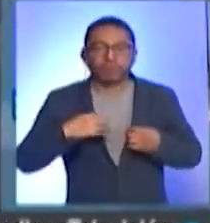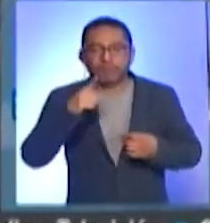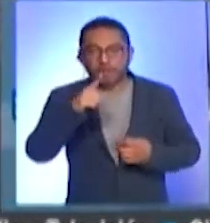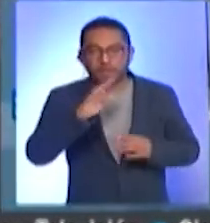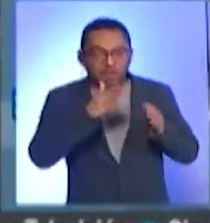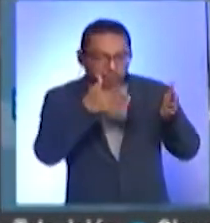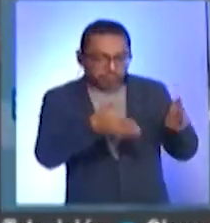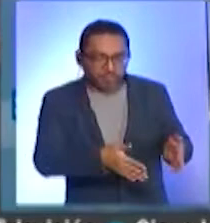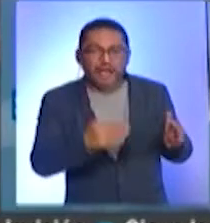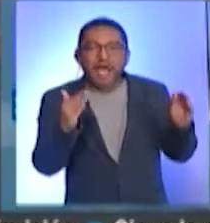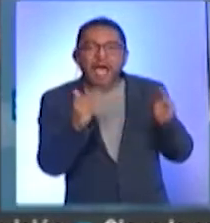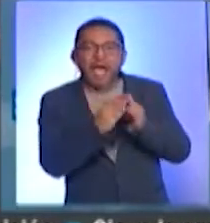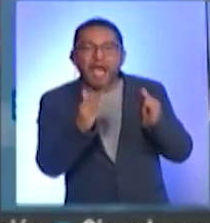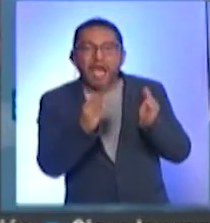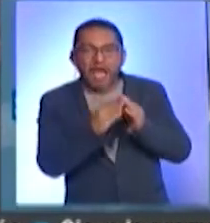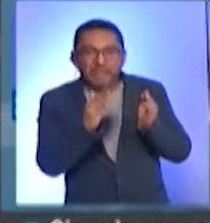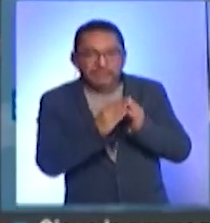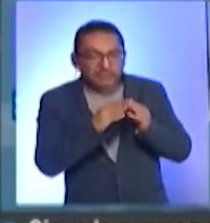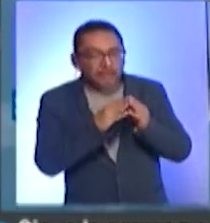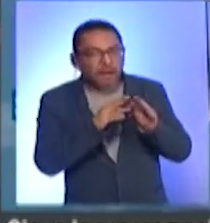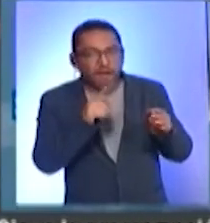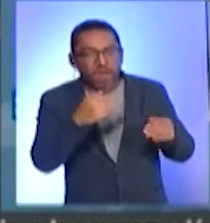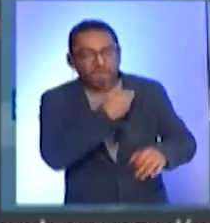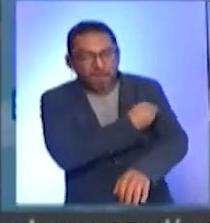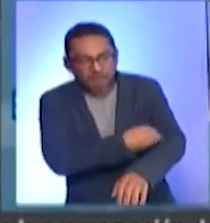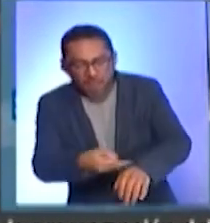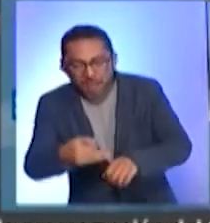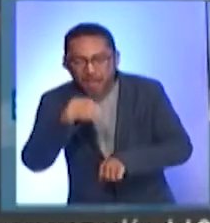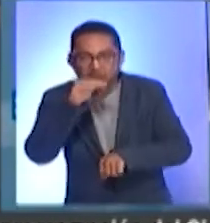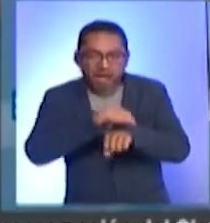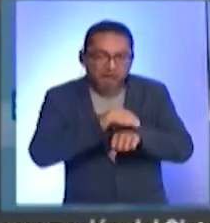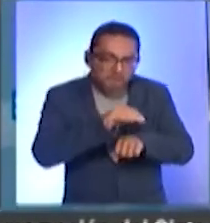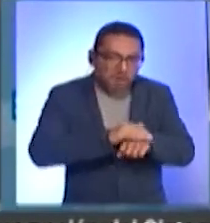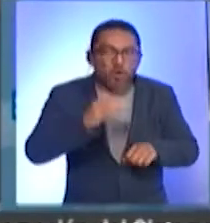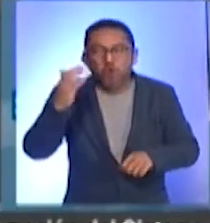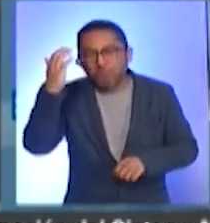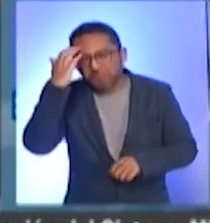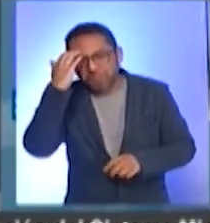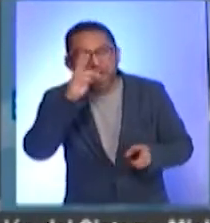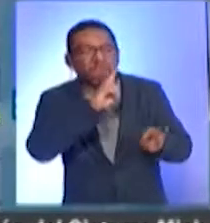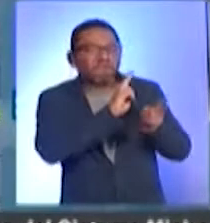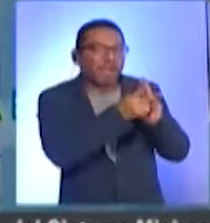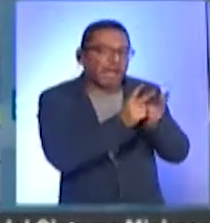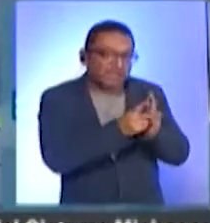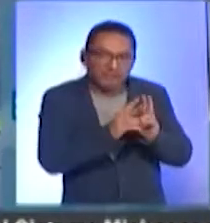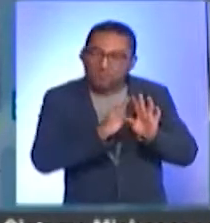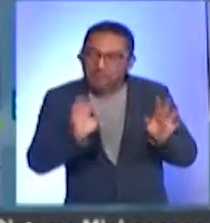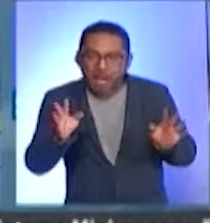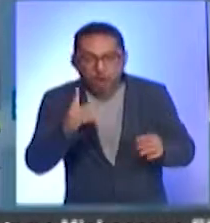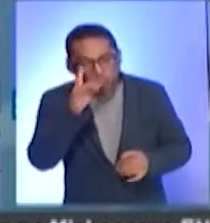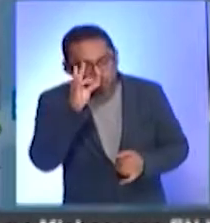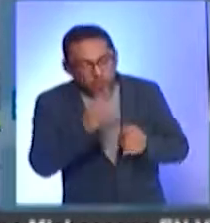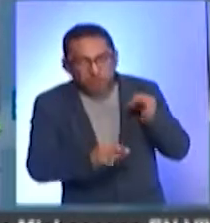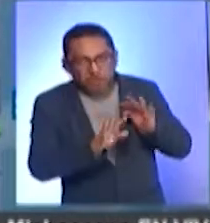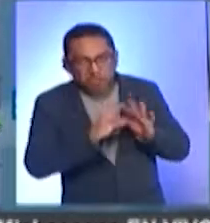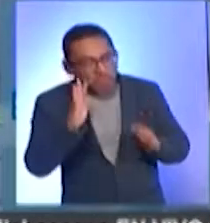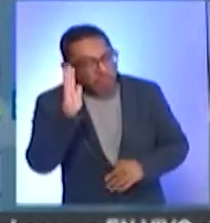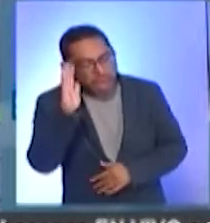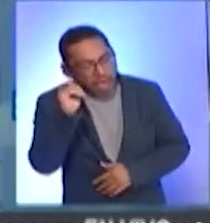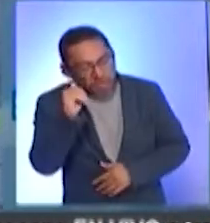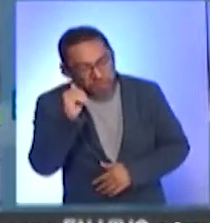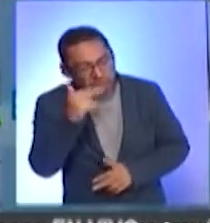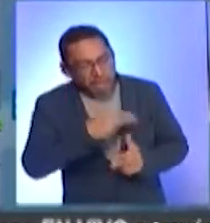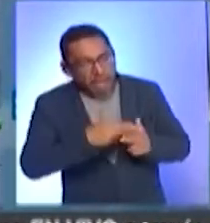velado en su casa de su familia amigos conocidos y vecinos quienes le dieron el último adiós hasta